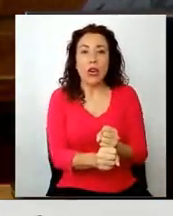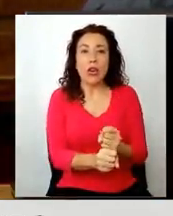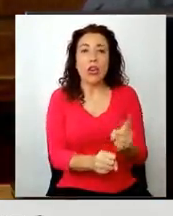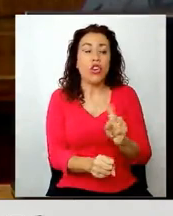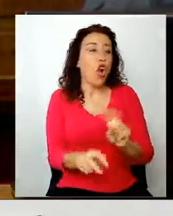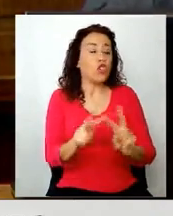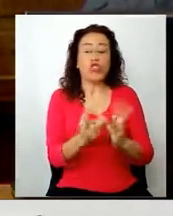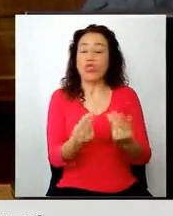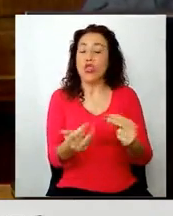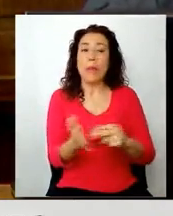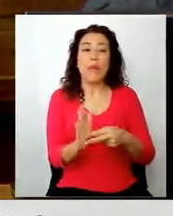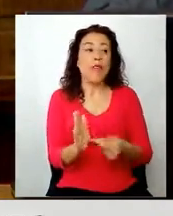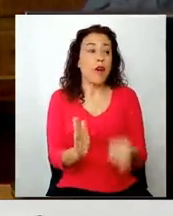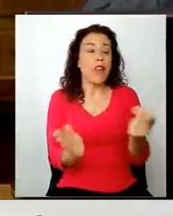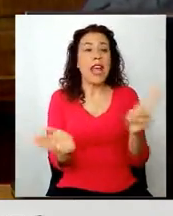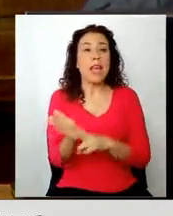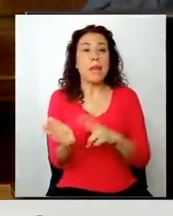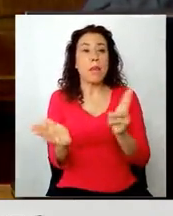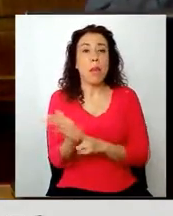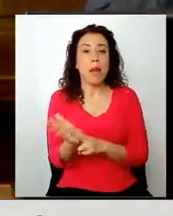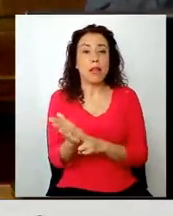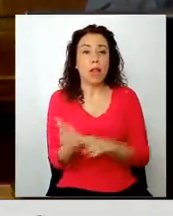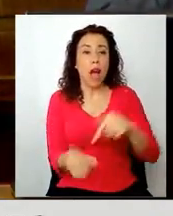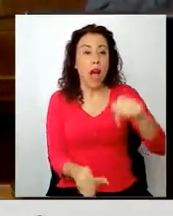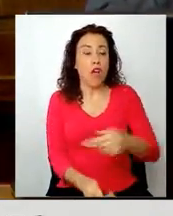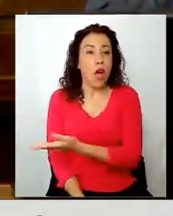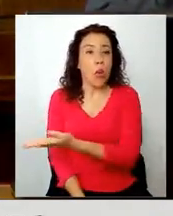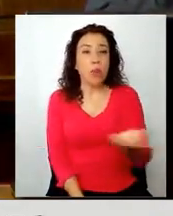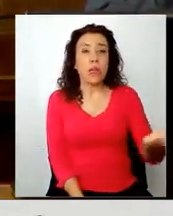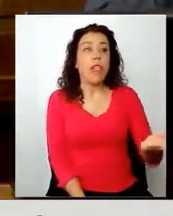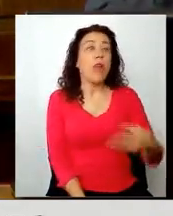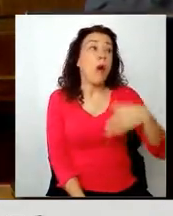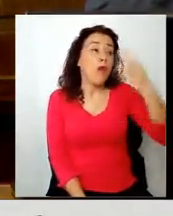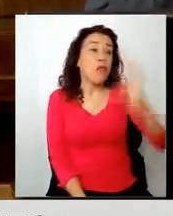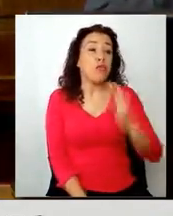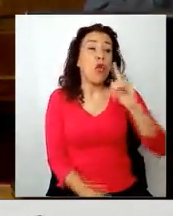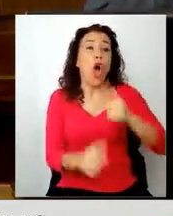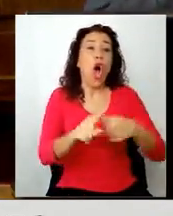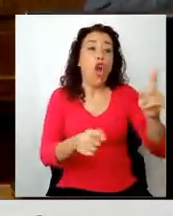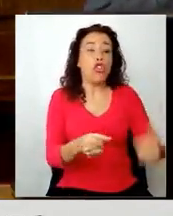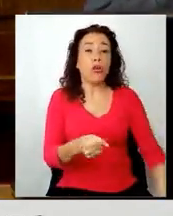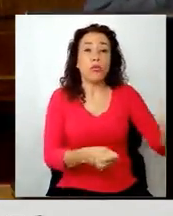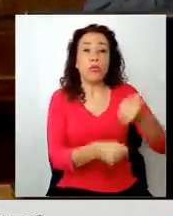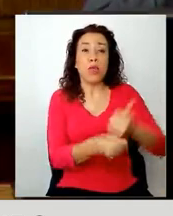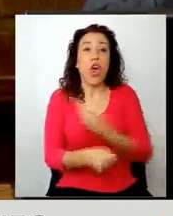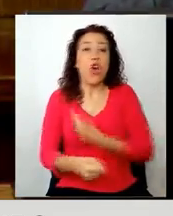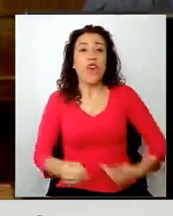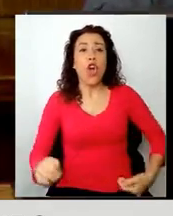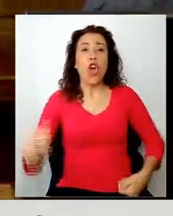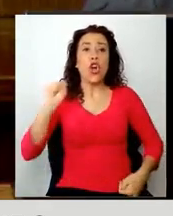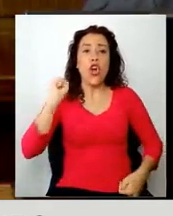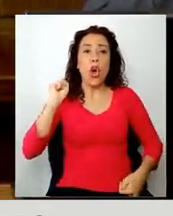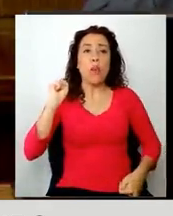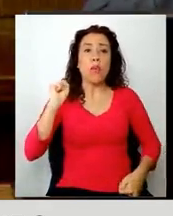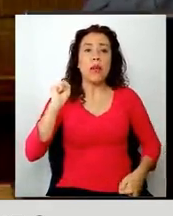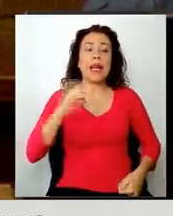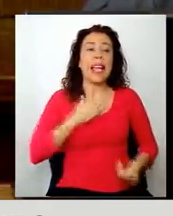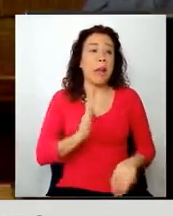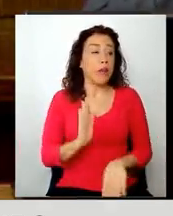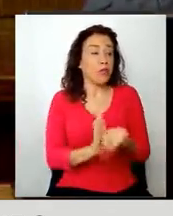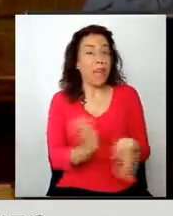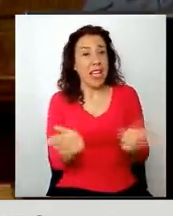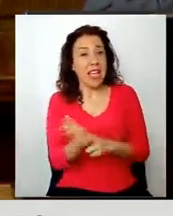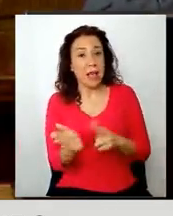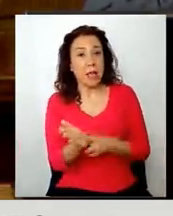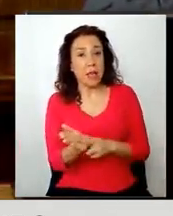los impuestos hoy día son ustedes mañana llegará otro otro gobierno populista que quiere asumir impuestos y vamos